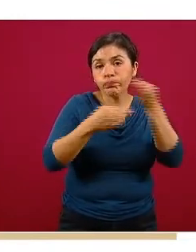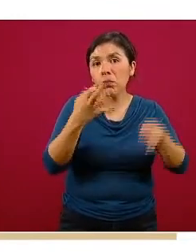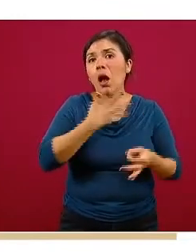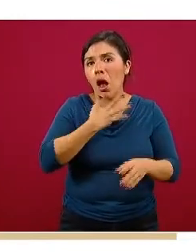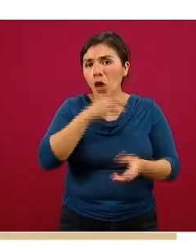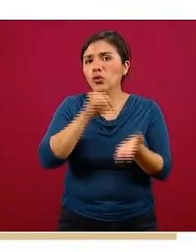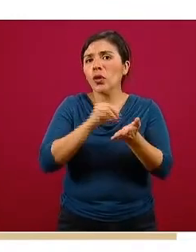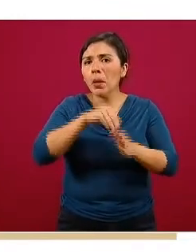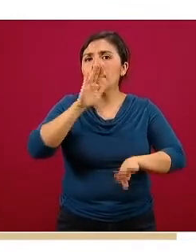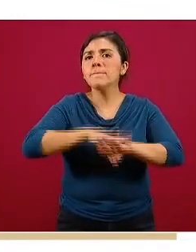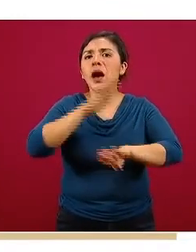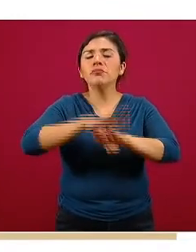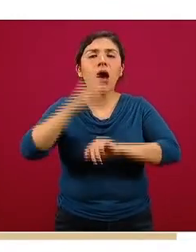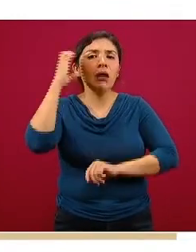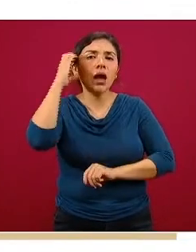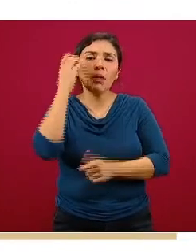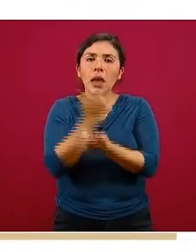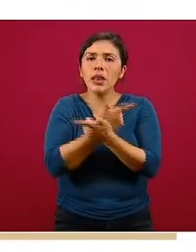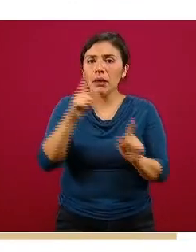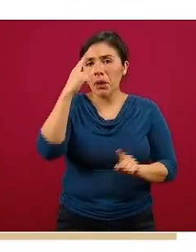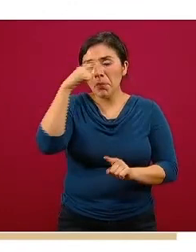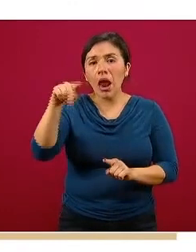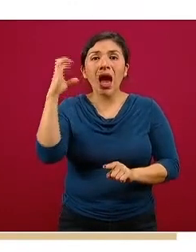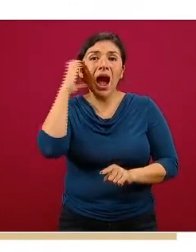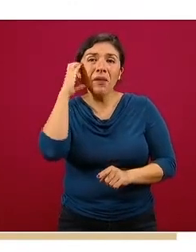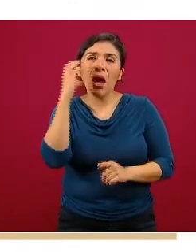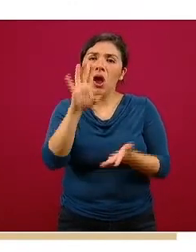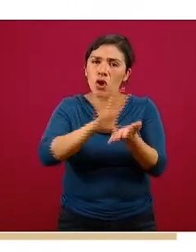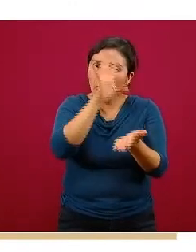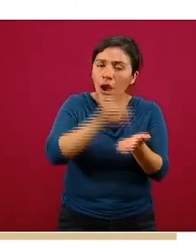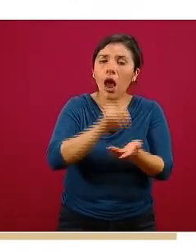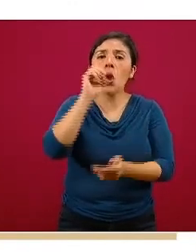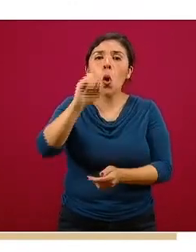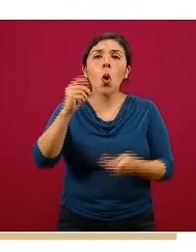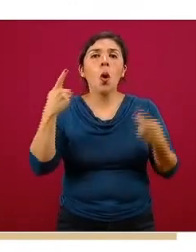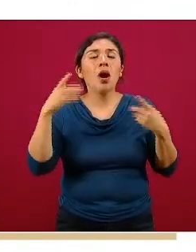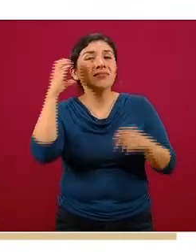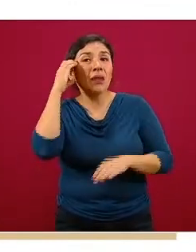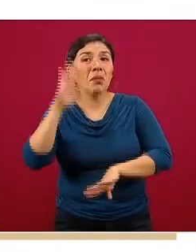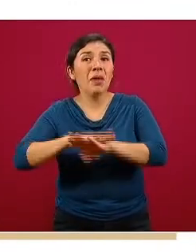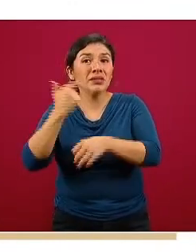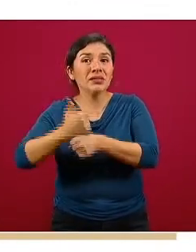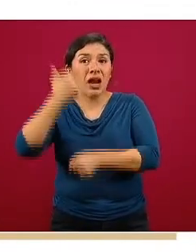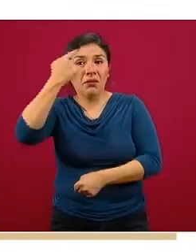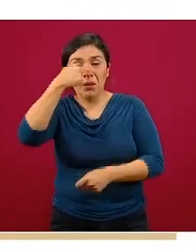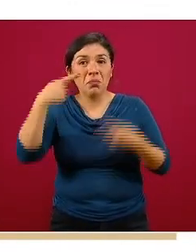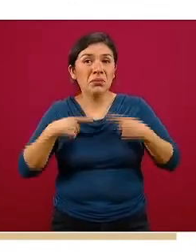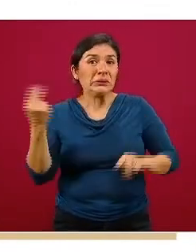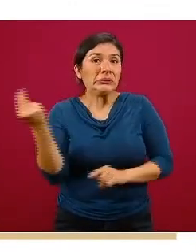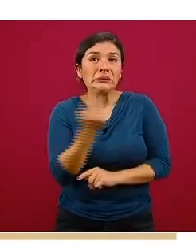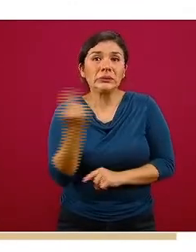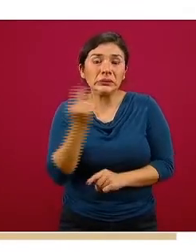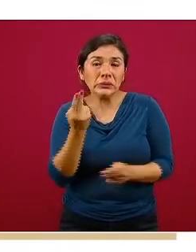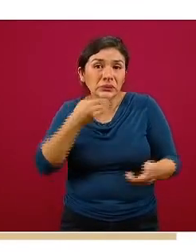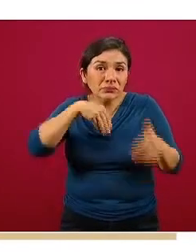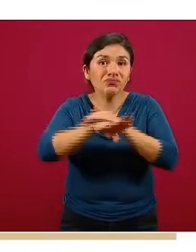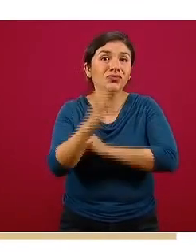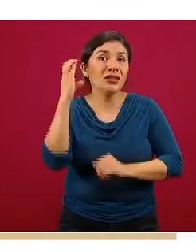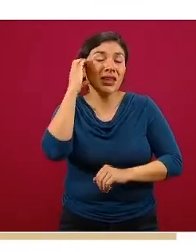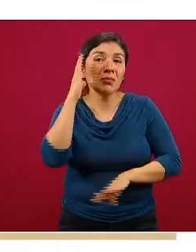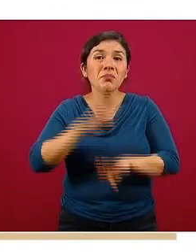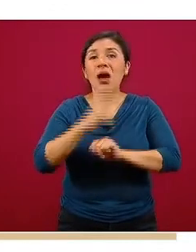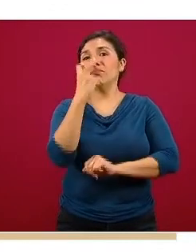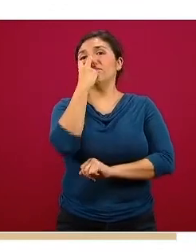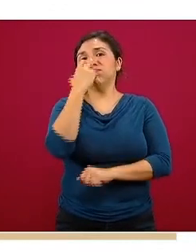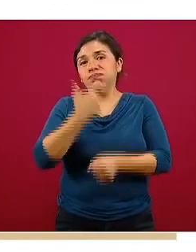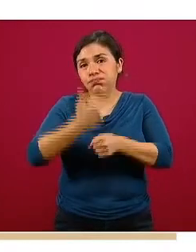todavía disponibles camas tanto generales como críticas para las personas que sí requieran este tipo de